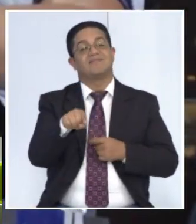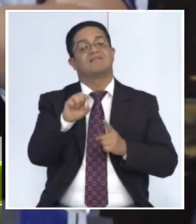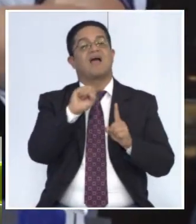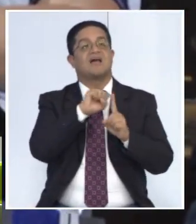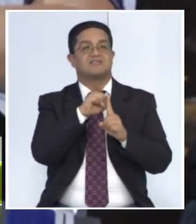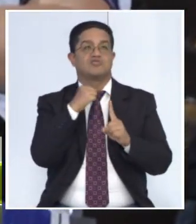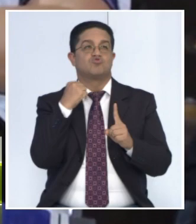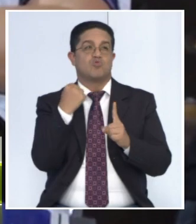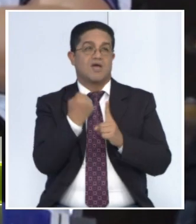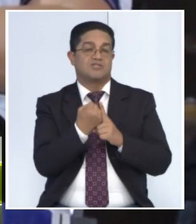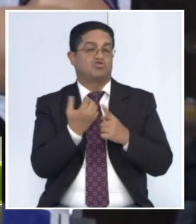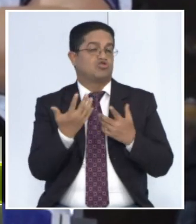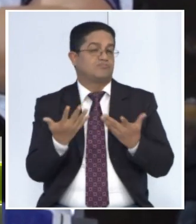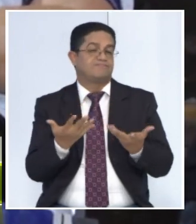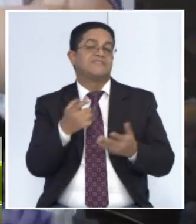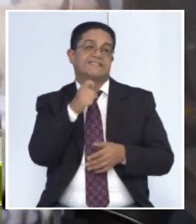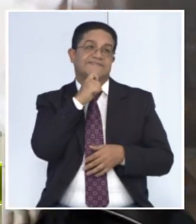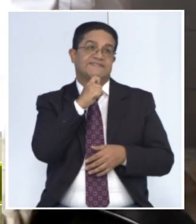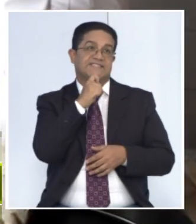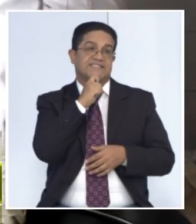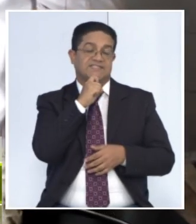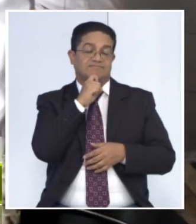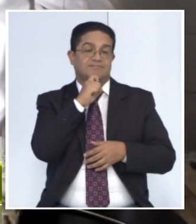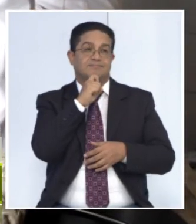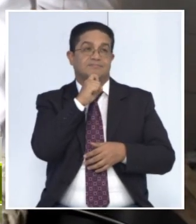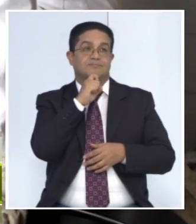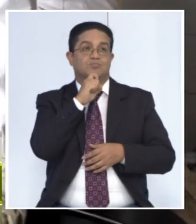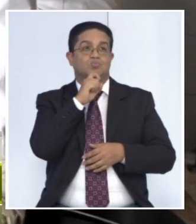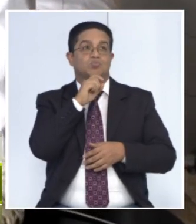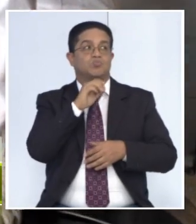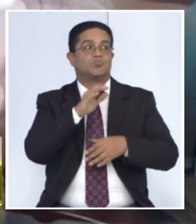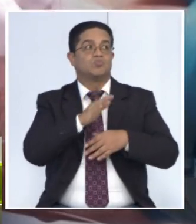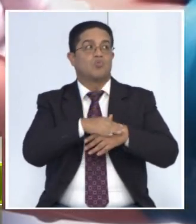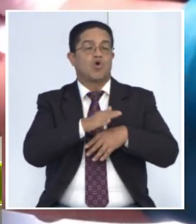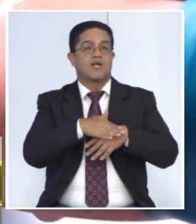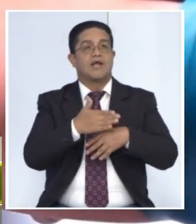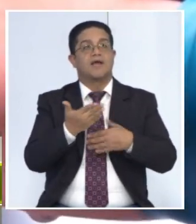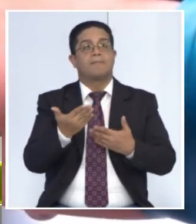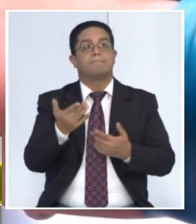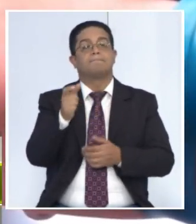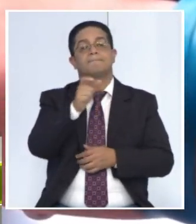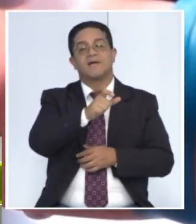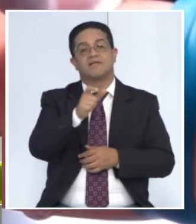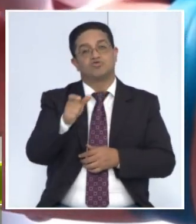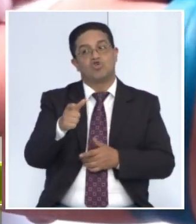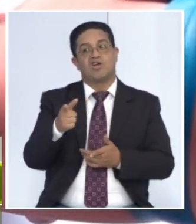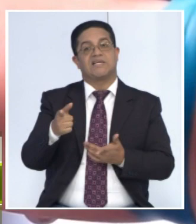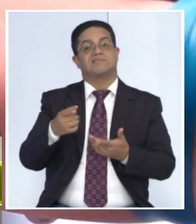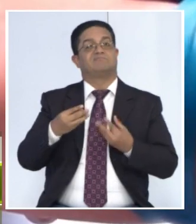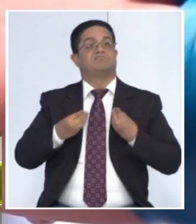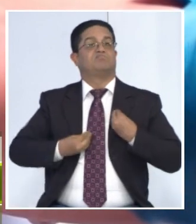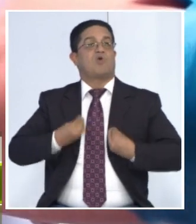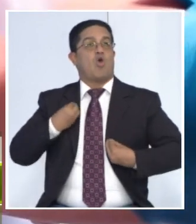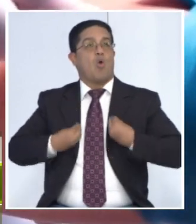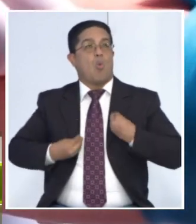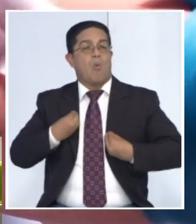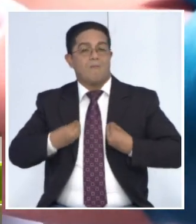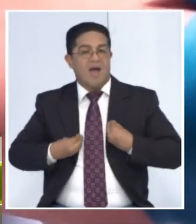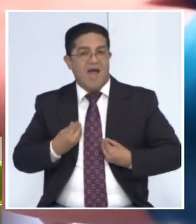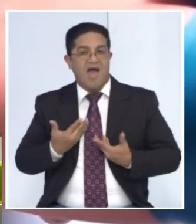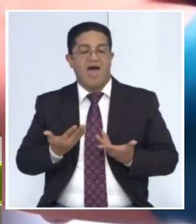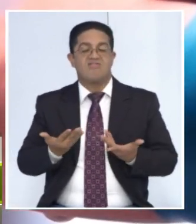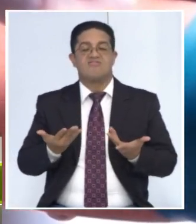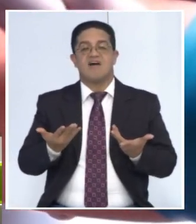veces odiosa, porque cuando las personas están en situaciones de angustia, de